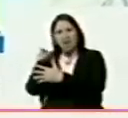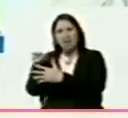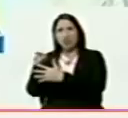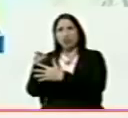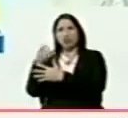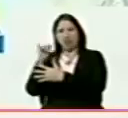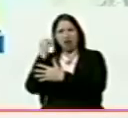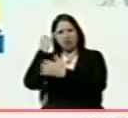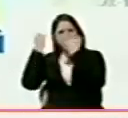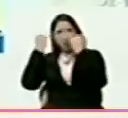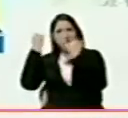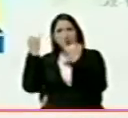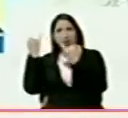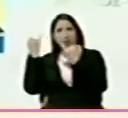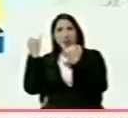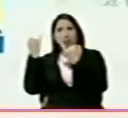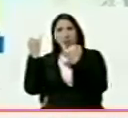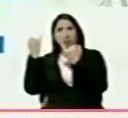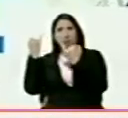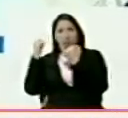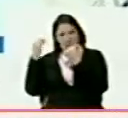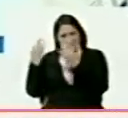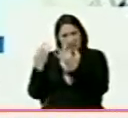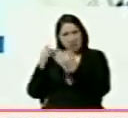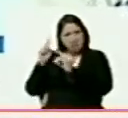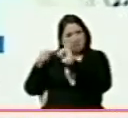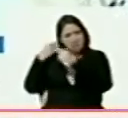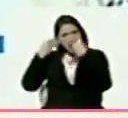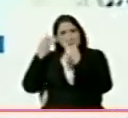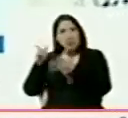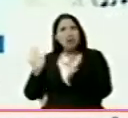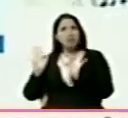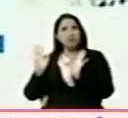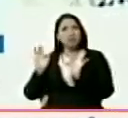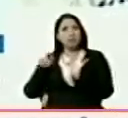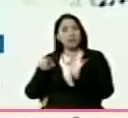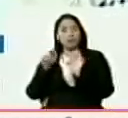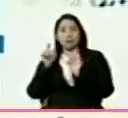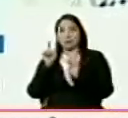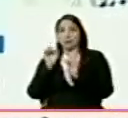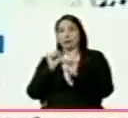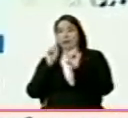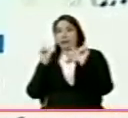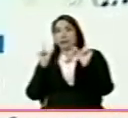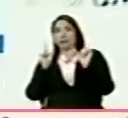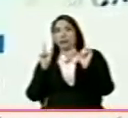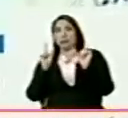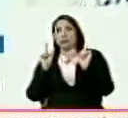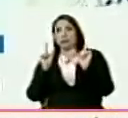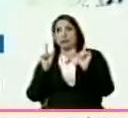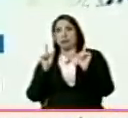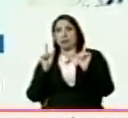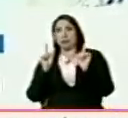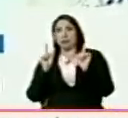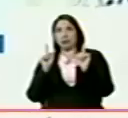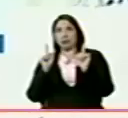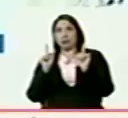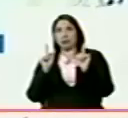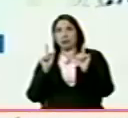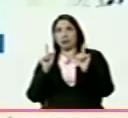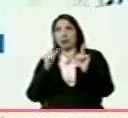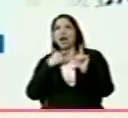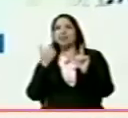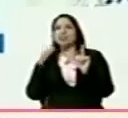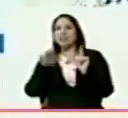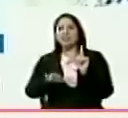inteligentes? Esto es increíble. asesinos, no respetan